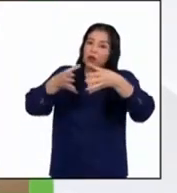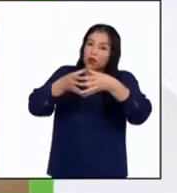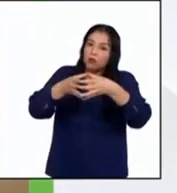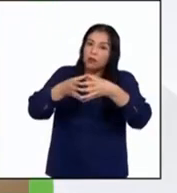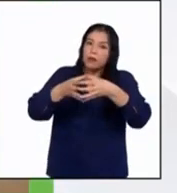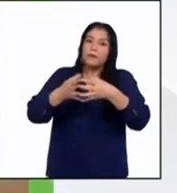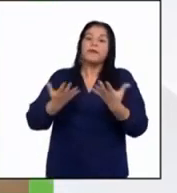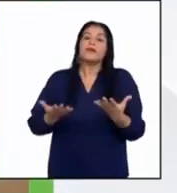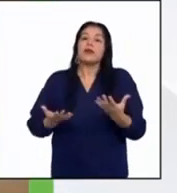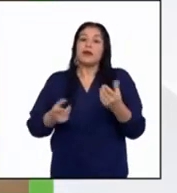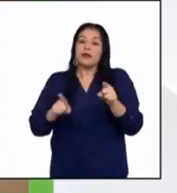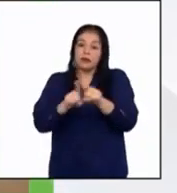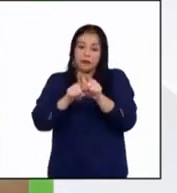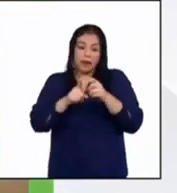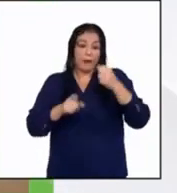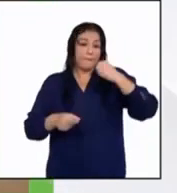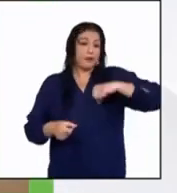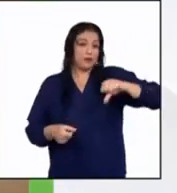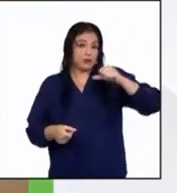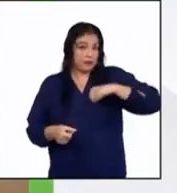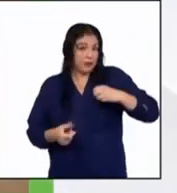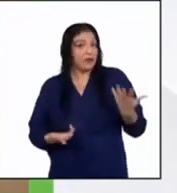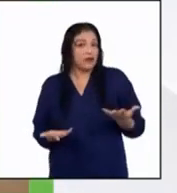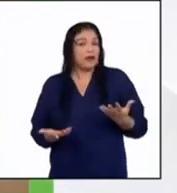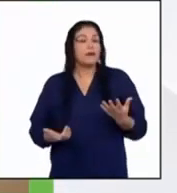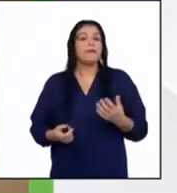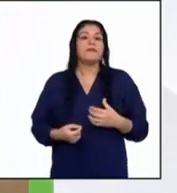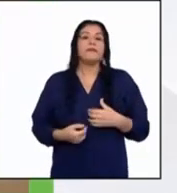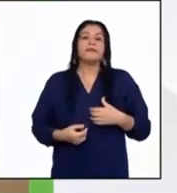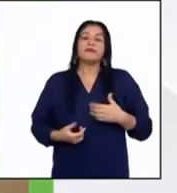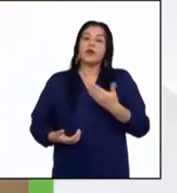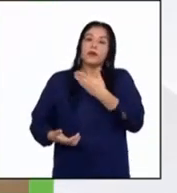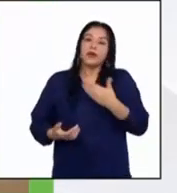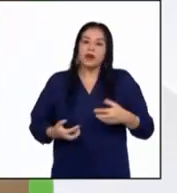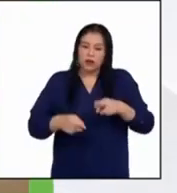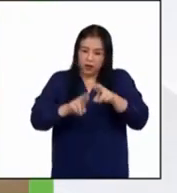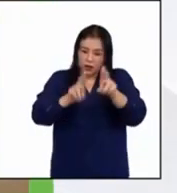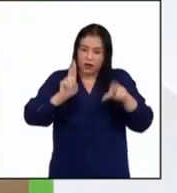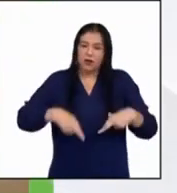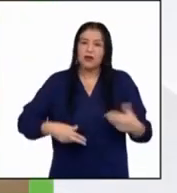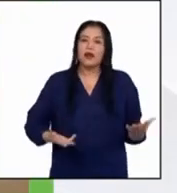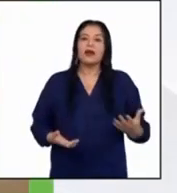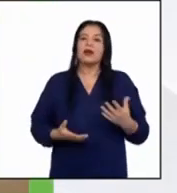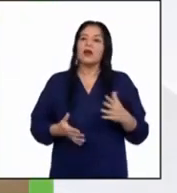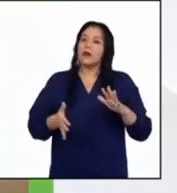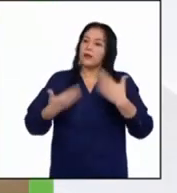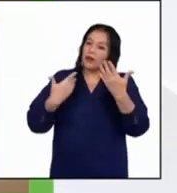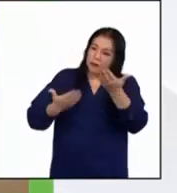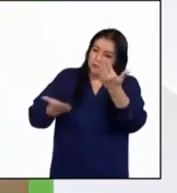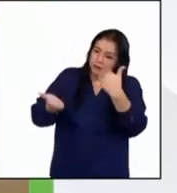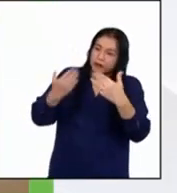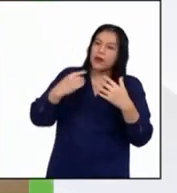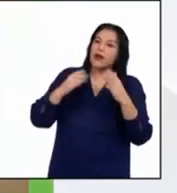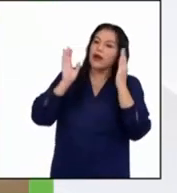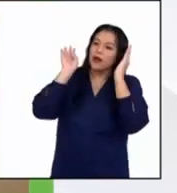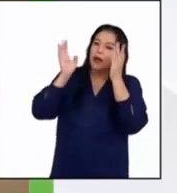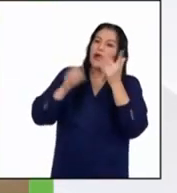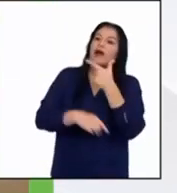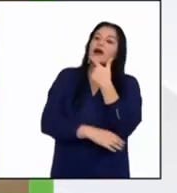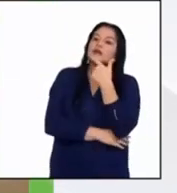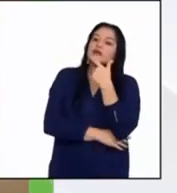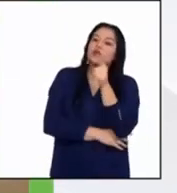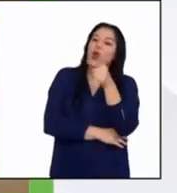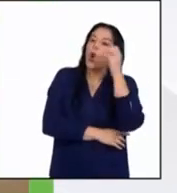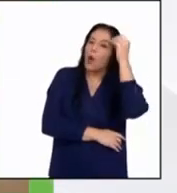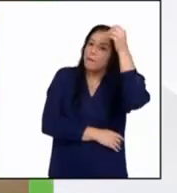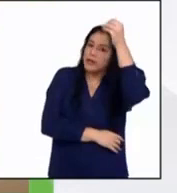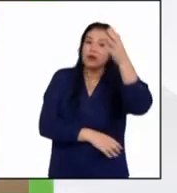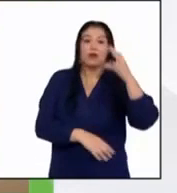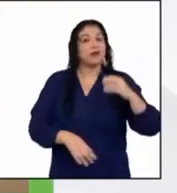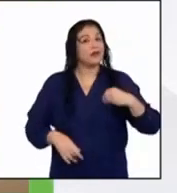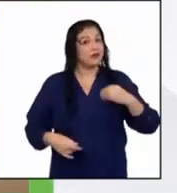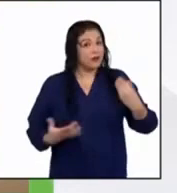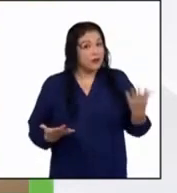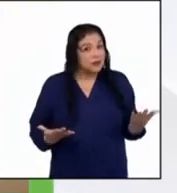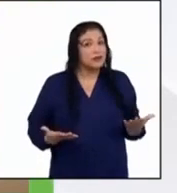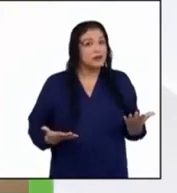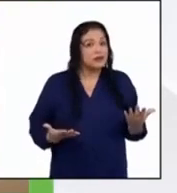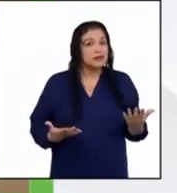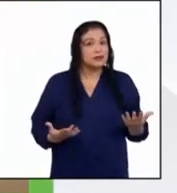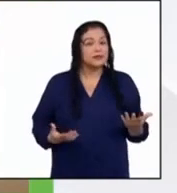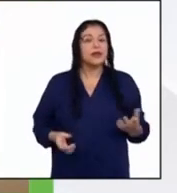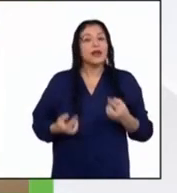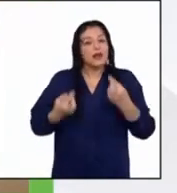el municipio, en el gobierno local, en el gobierno regional, que escucha a las y los adolescentes y que